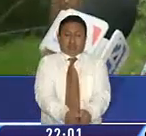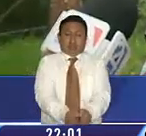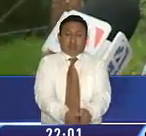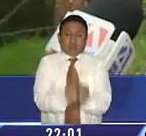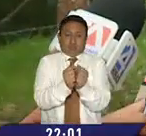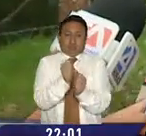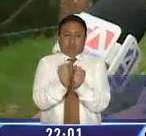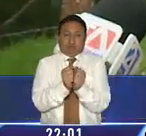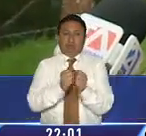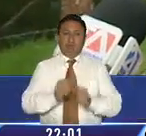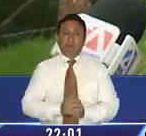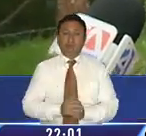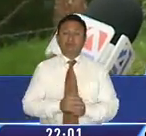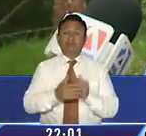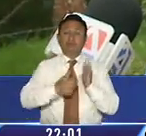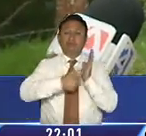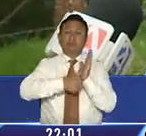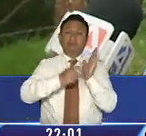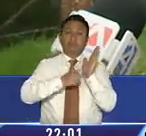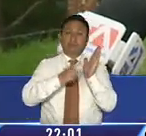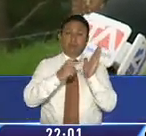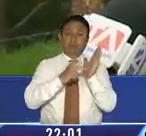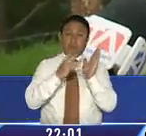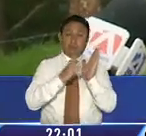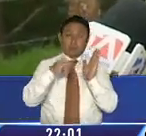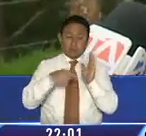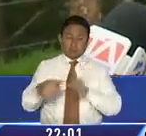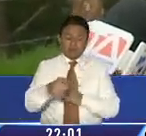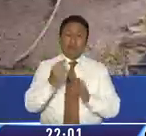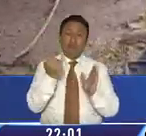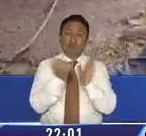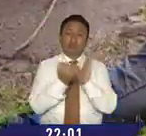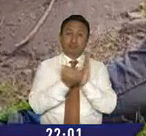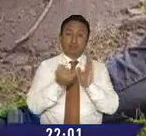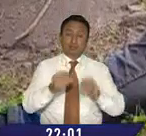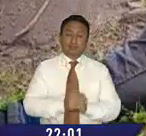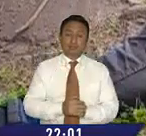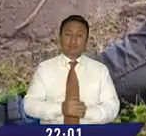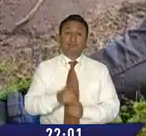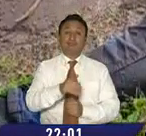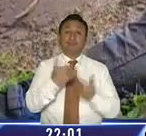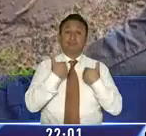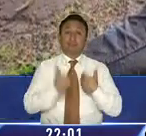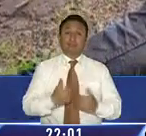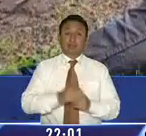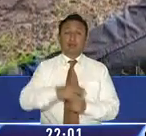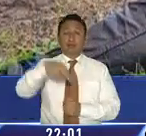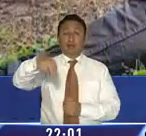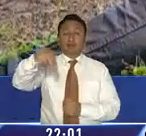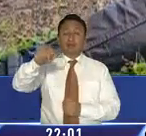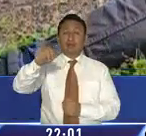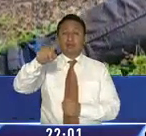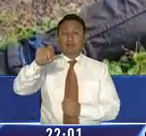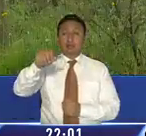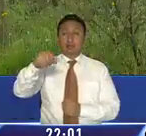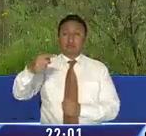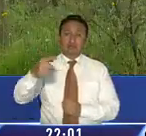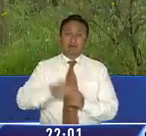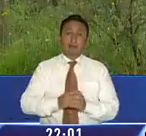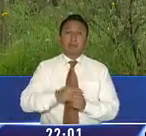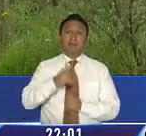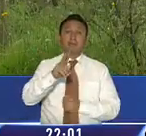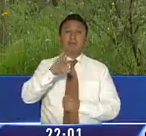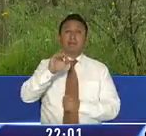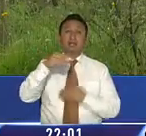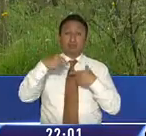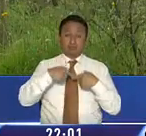través de la necrodactilia se determina la identidad del señor Nazareno. Los restos de Miguel Ángel Nazareno fueron dejados más o menos a 20 minutos